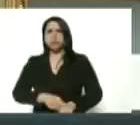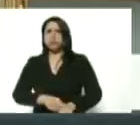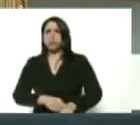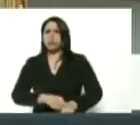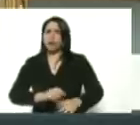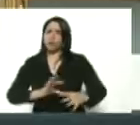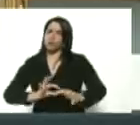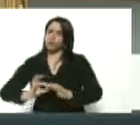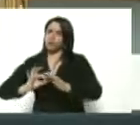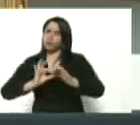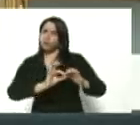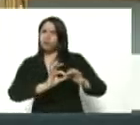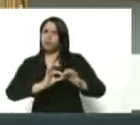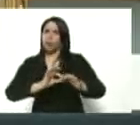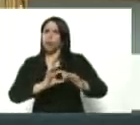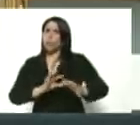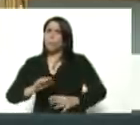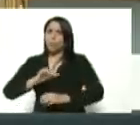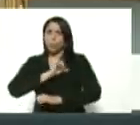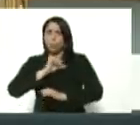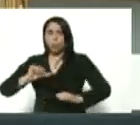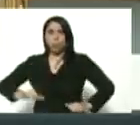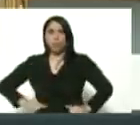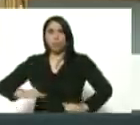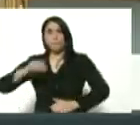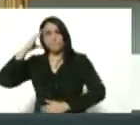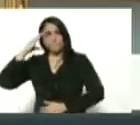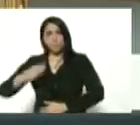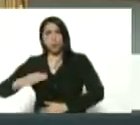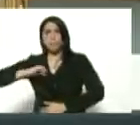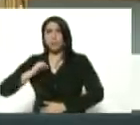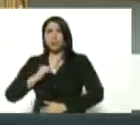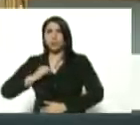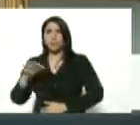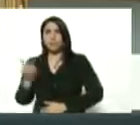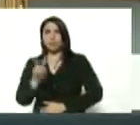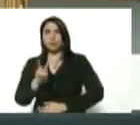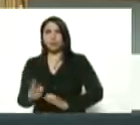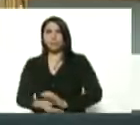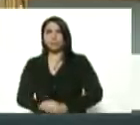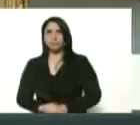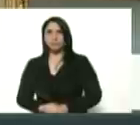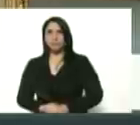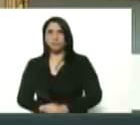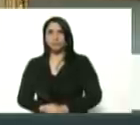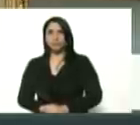unión cívico-militar policial de Venezuela.